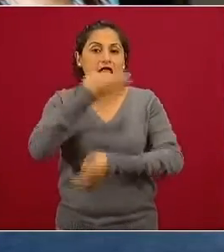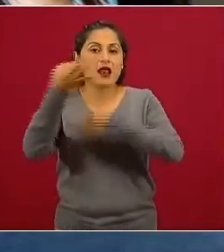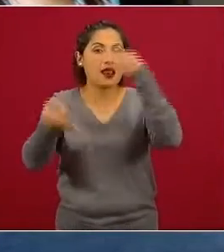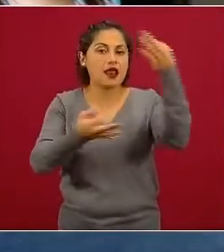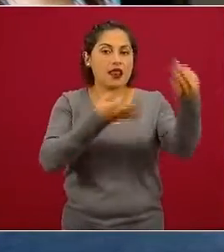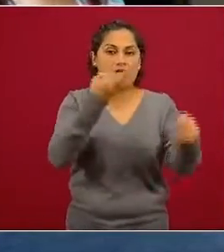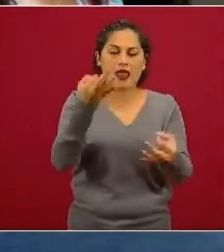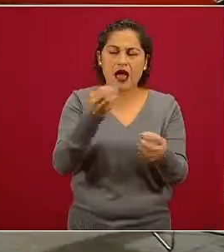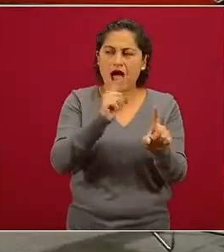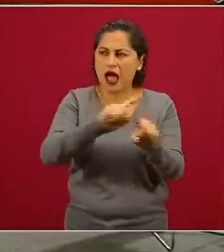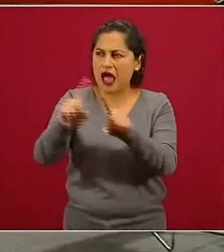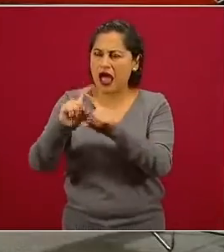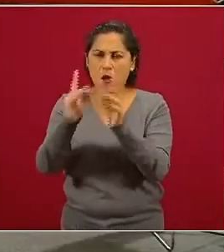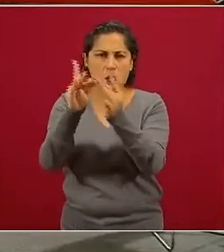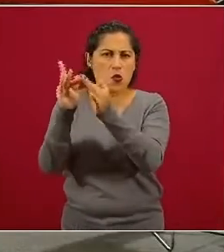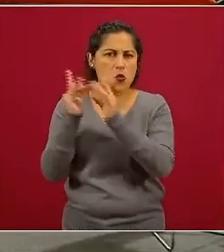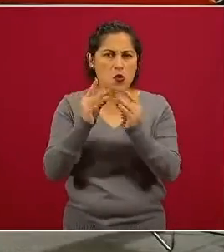hacer